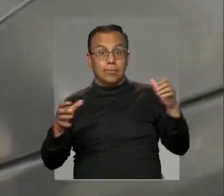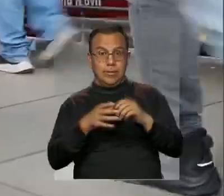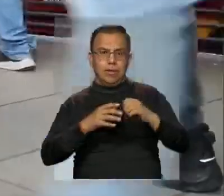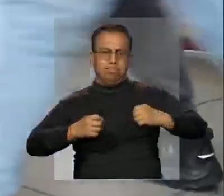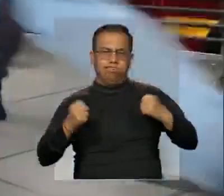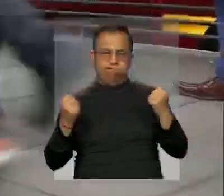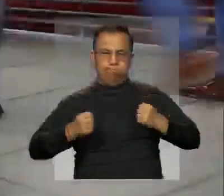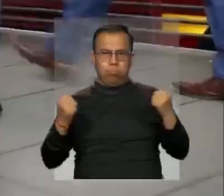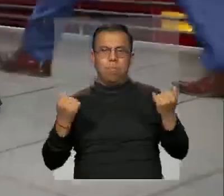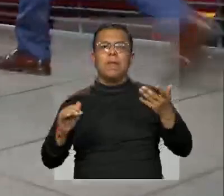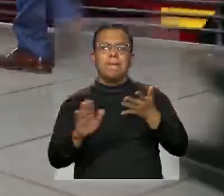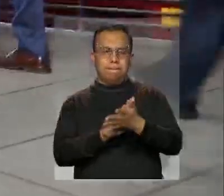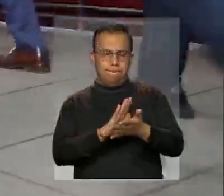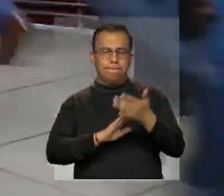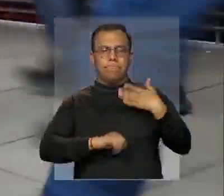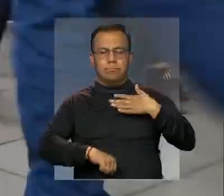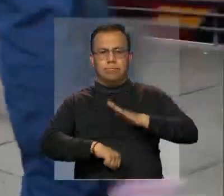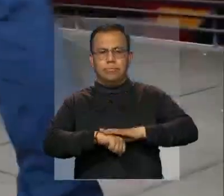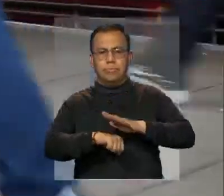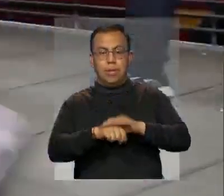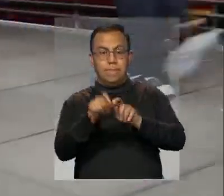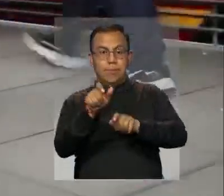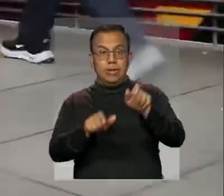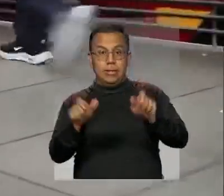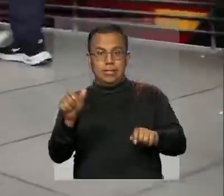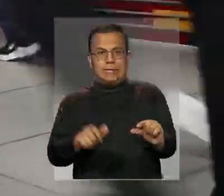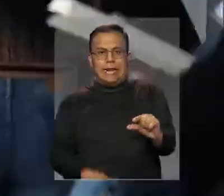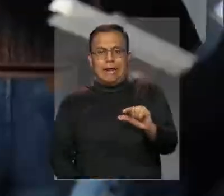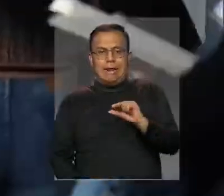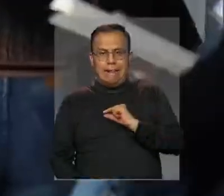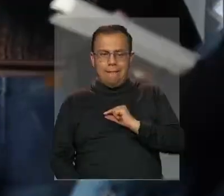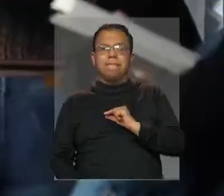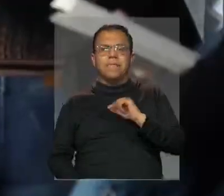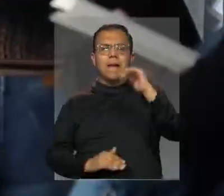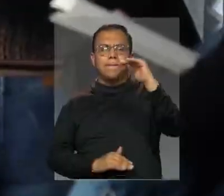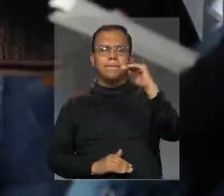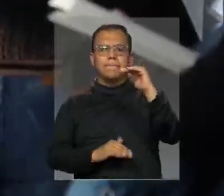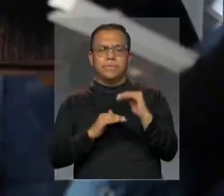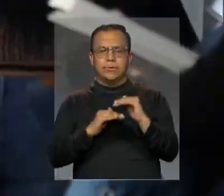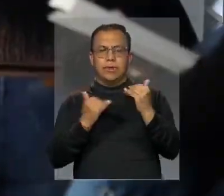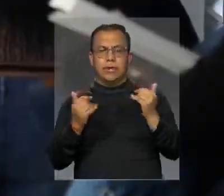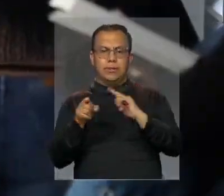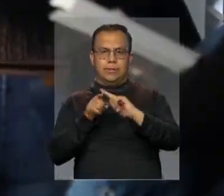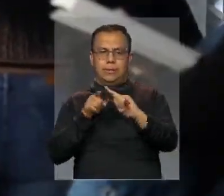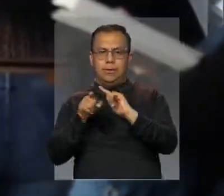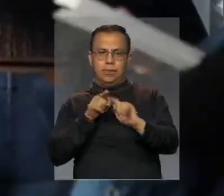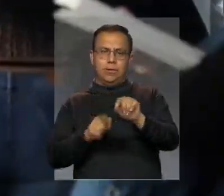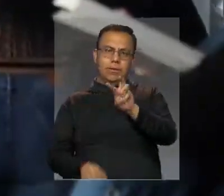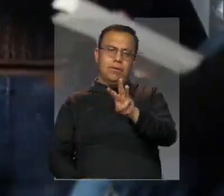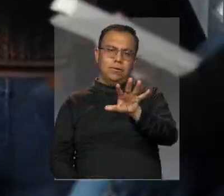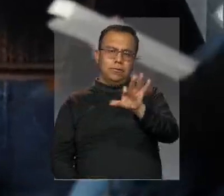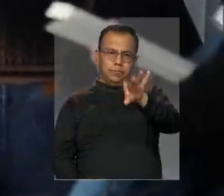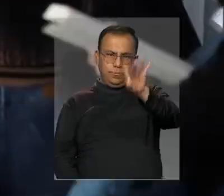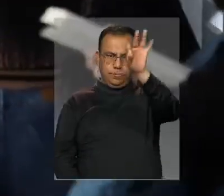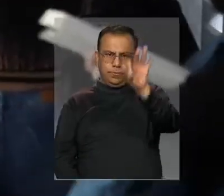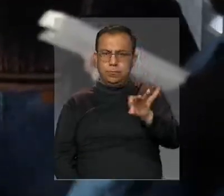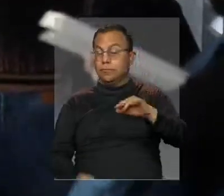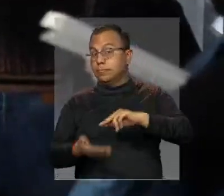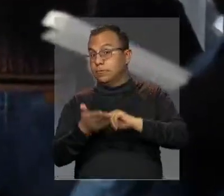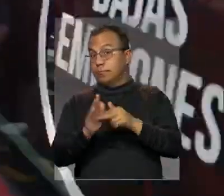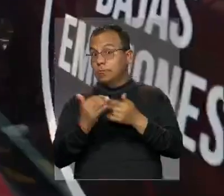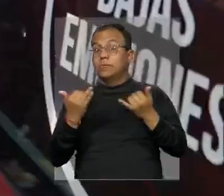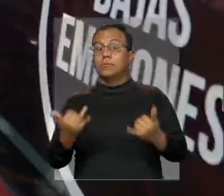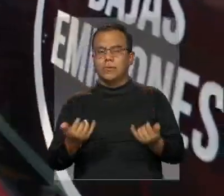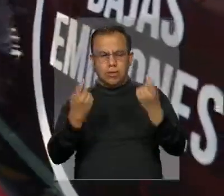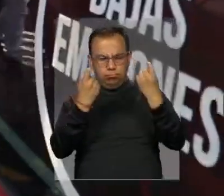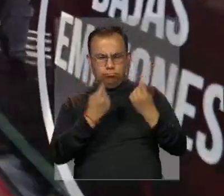Bogotá falló a su favor y la población con menores ingresos de la ciudad tendrá un descuento en Transmilenio hasta el 35%, lo que representa,